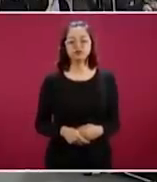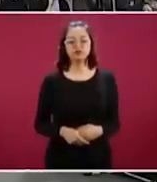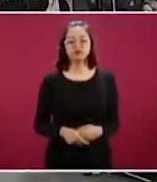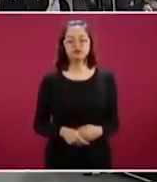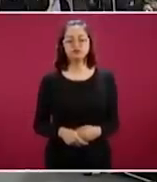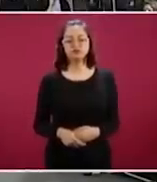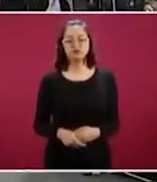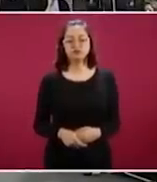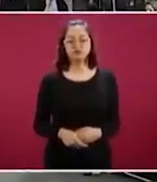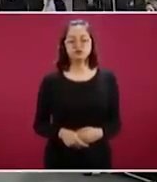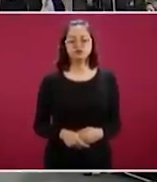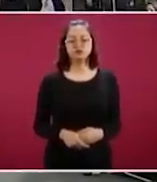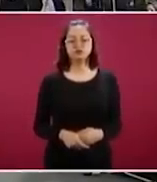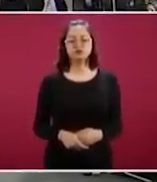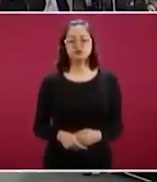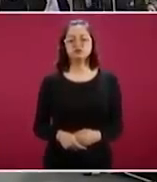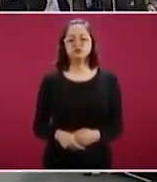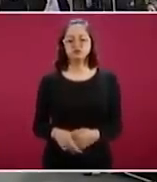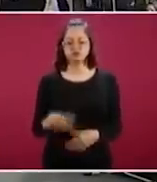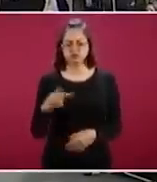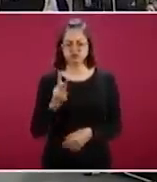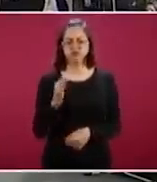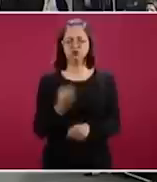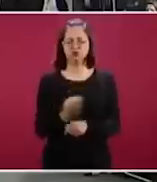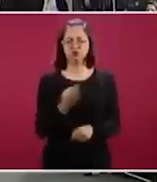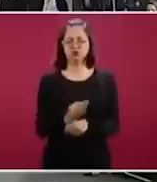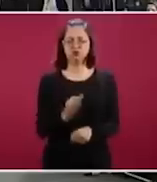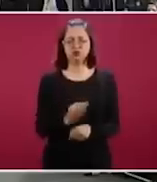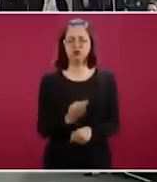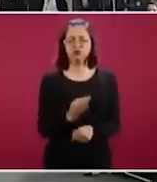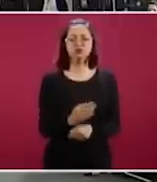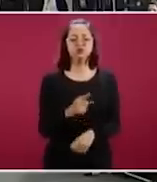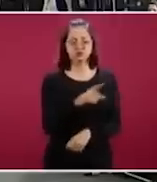Pero aquí nos van a decir.